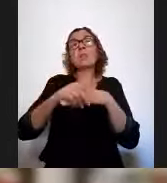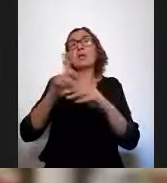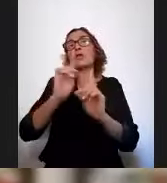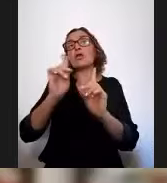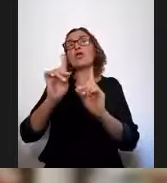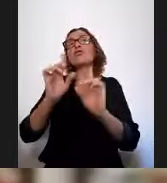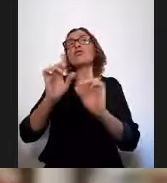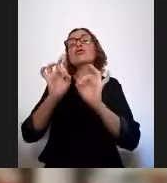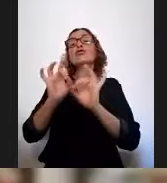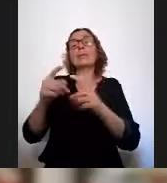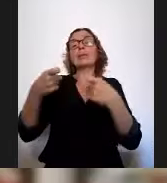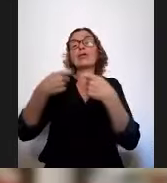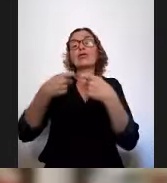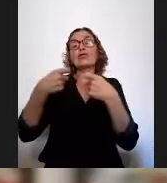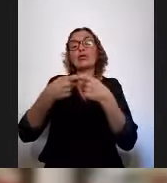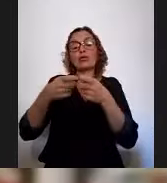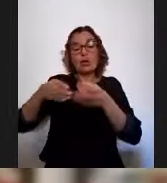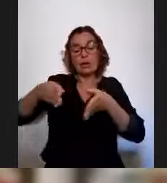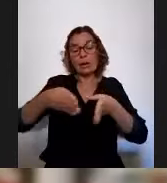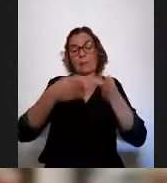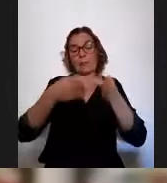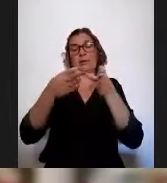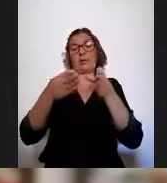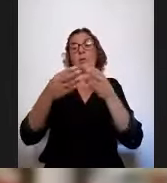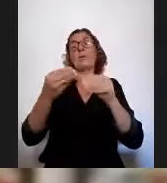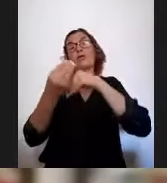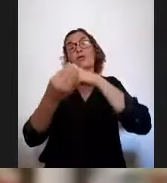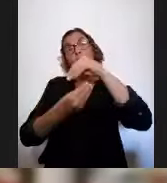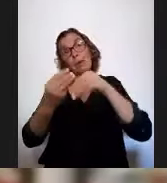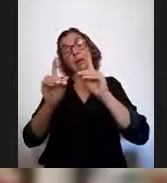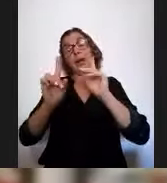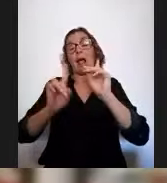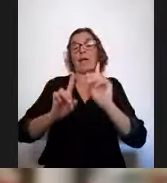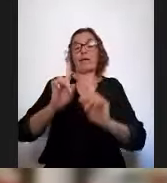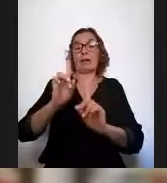son socios en este camino, a veces son familias. Entonces,